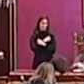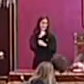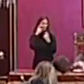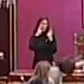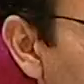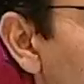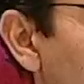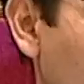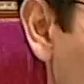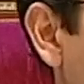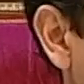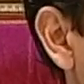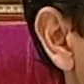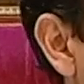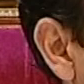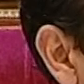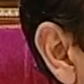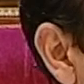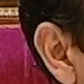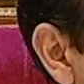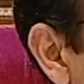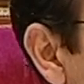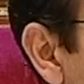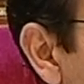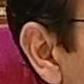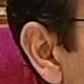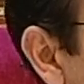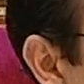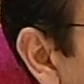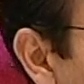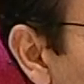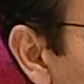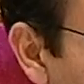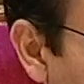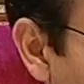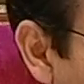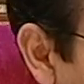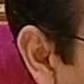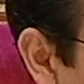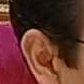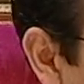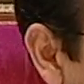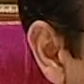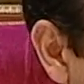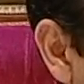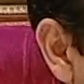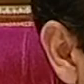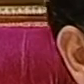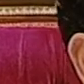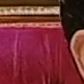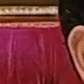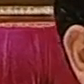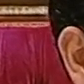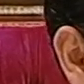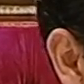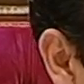se solvente de la mejor manera posible la situación del compañero Rafa. Gracias, señora Díaz. Pasaríamos